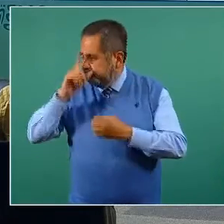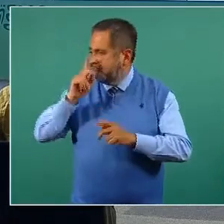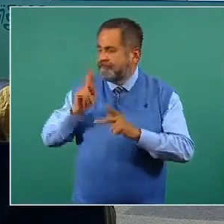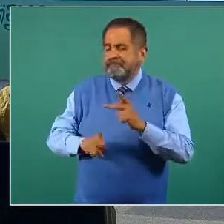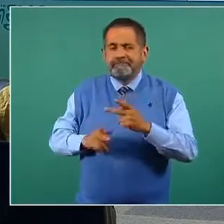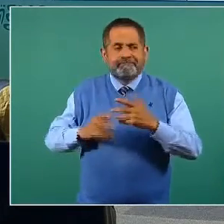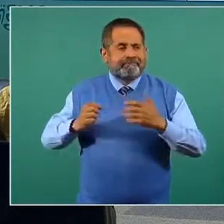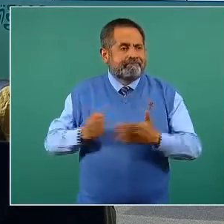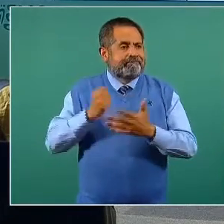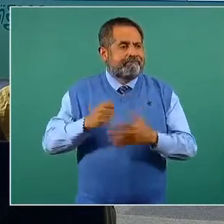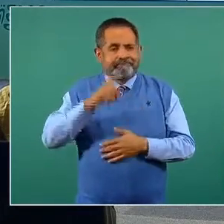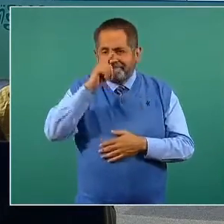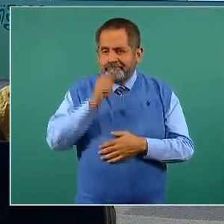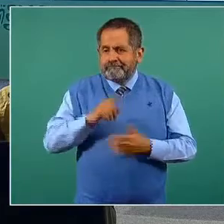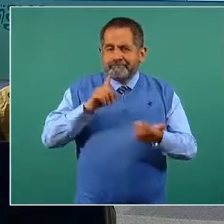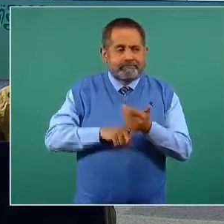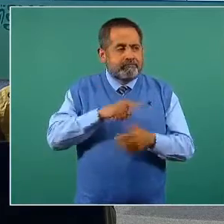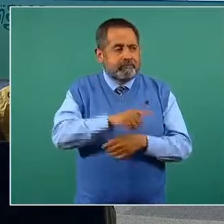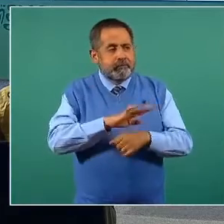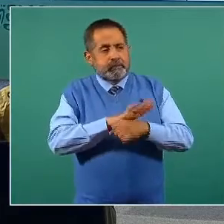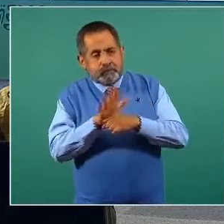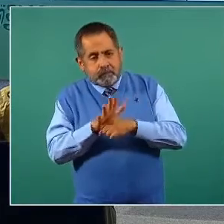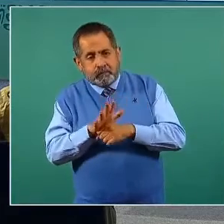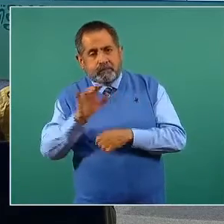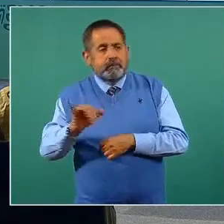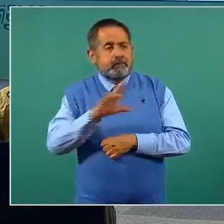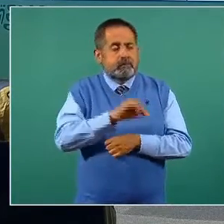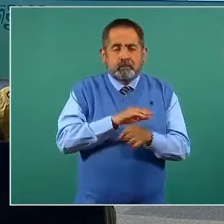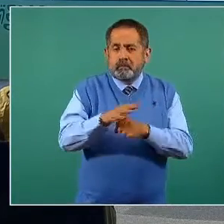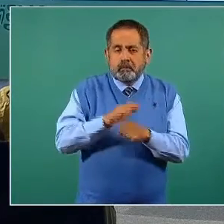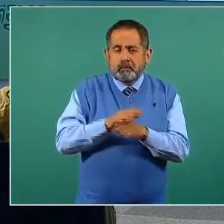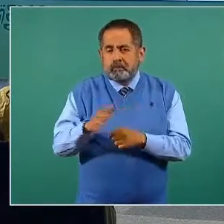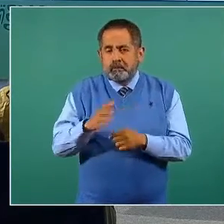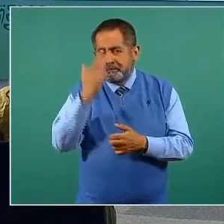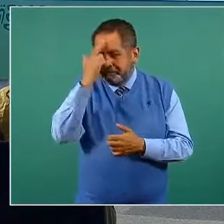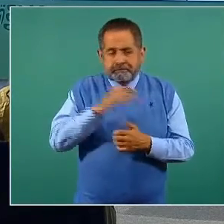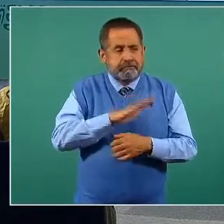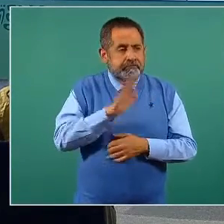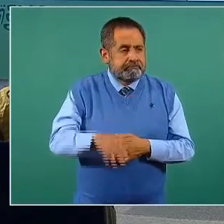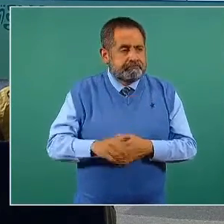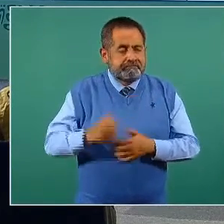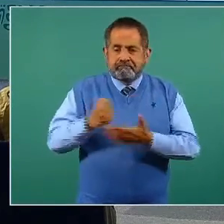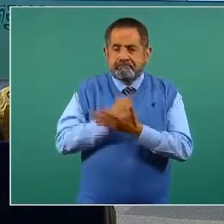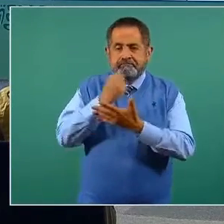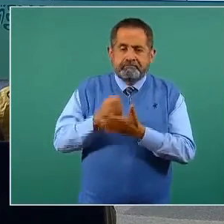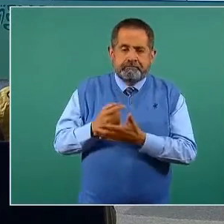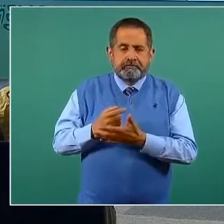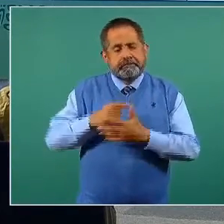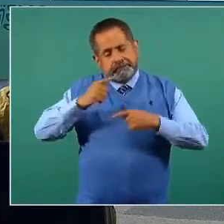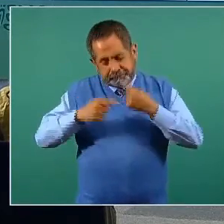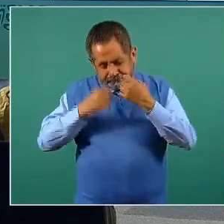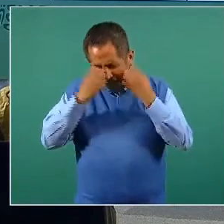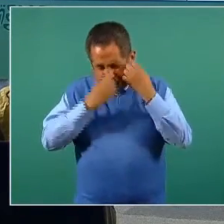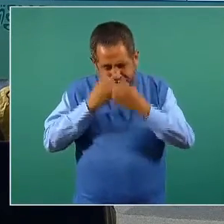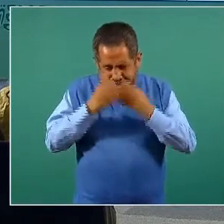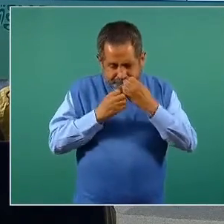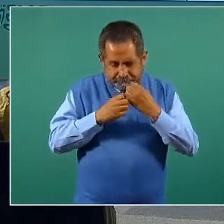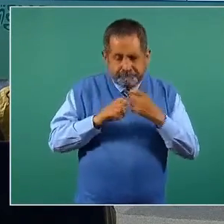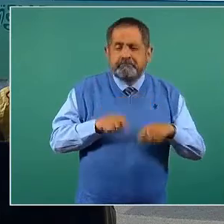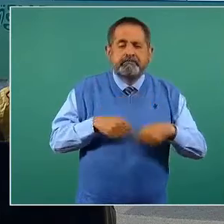finalizar todo el proceso diagnóstico que se lleva a cabo en la Red Nacional de Laboratorios de Salud Pública, pues entonces queda